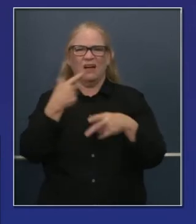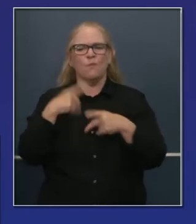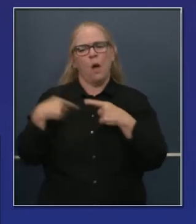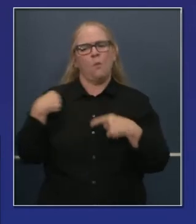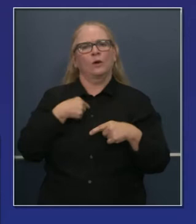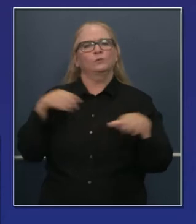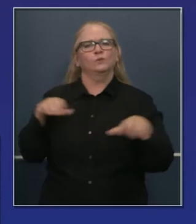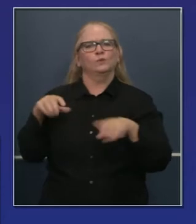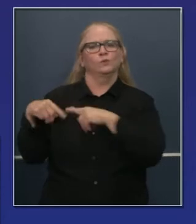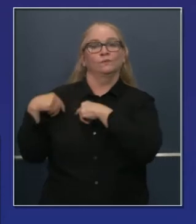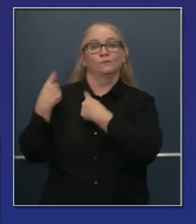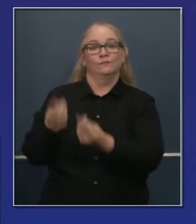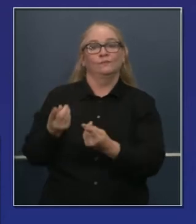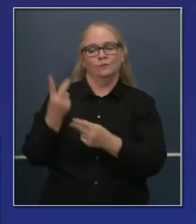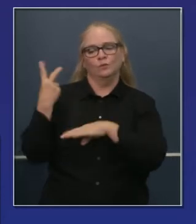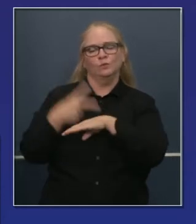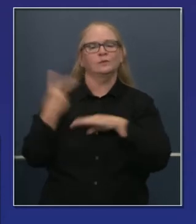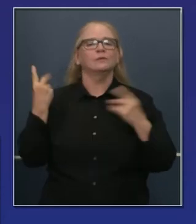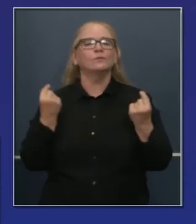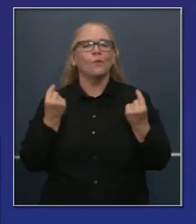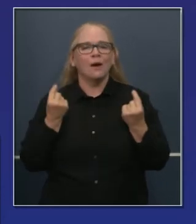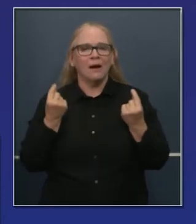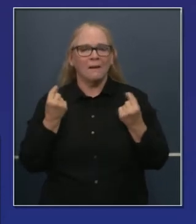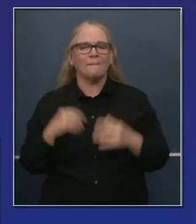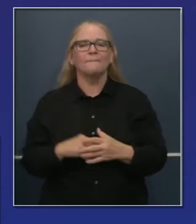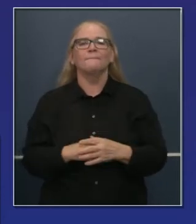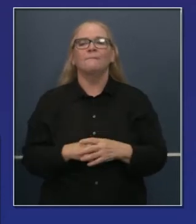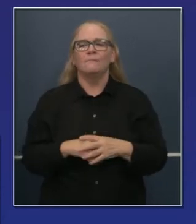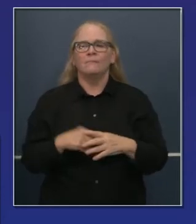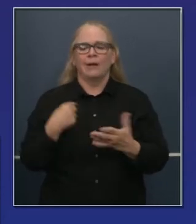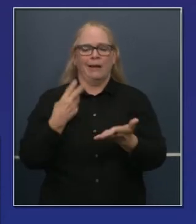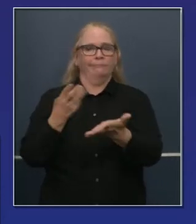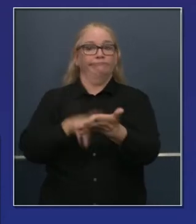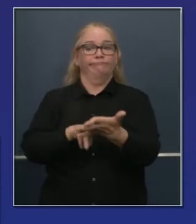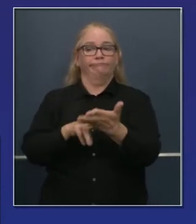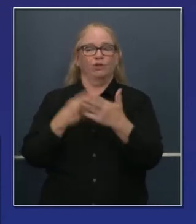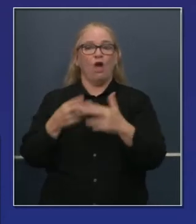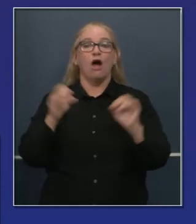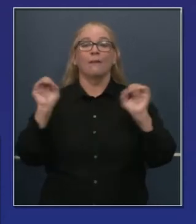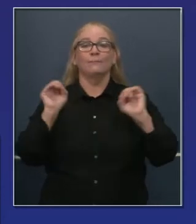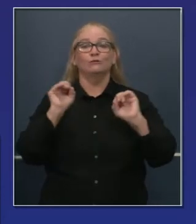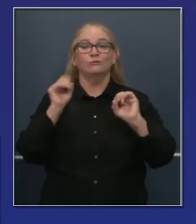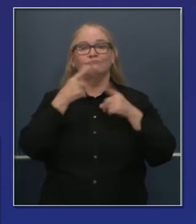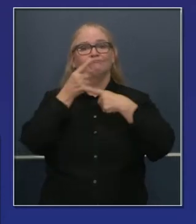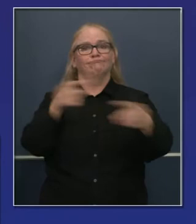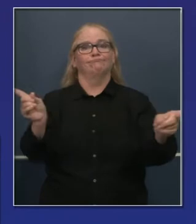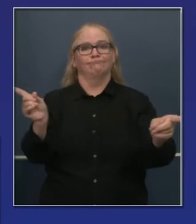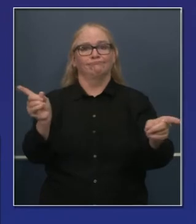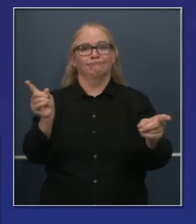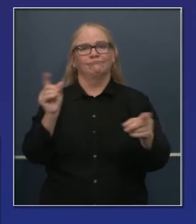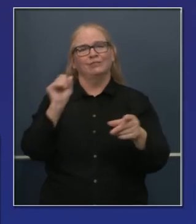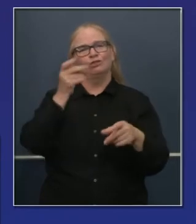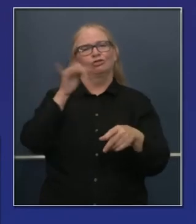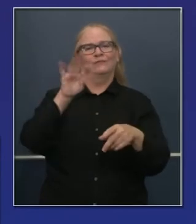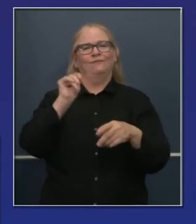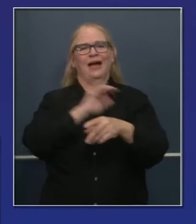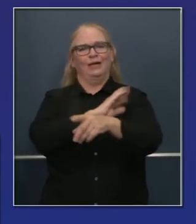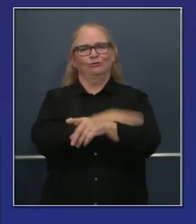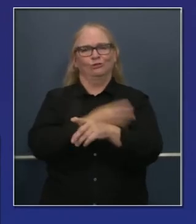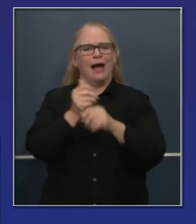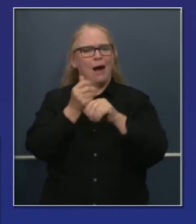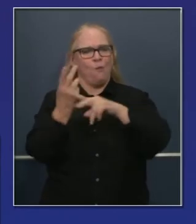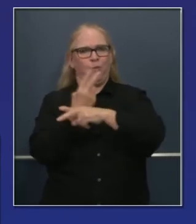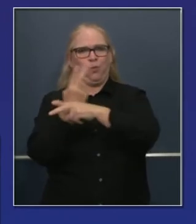esfuerzos en el transcurso de las últimas 48 horas firmé una proclamación de emergencia que muy específicamente